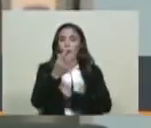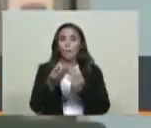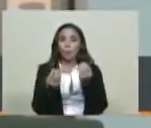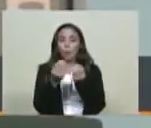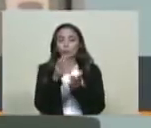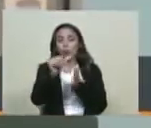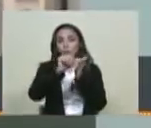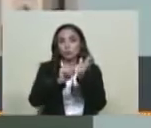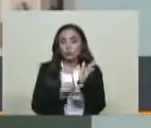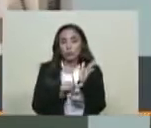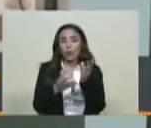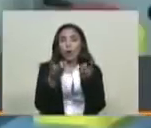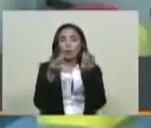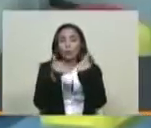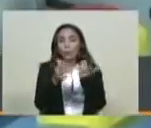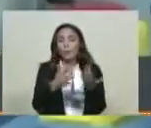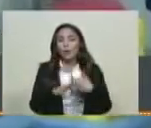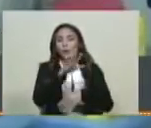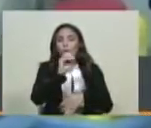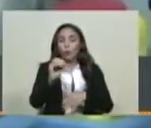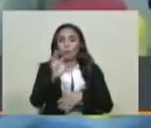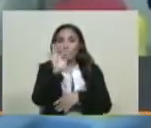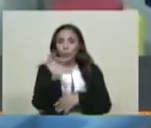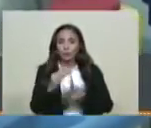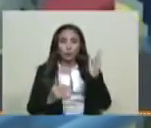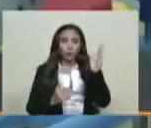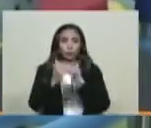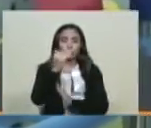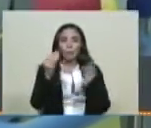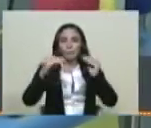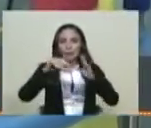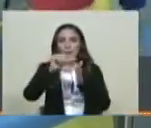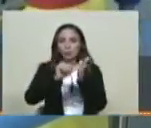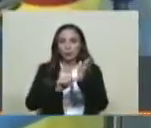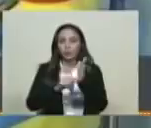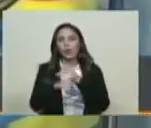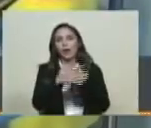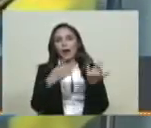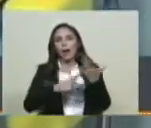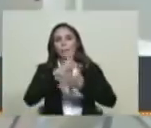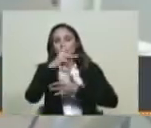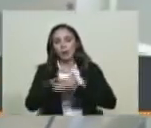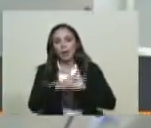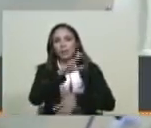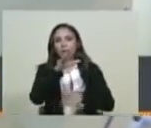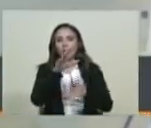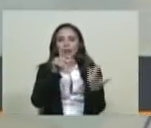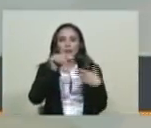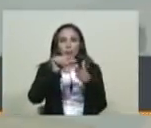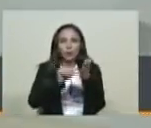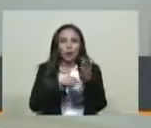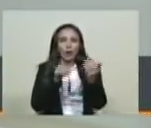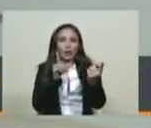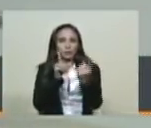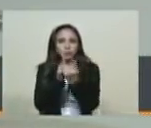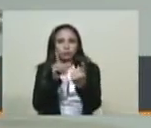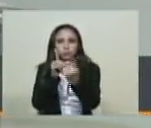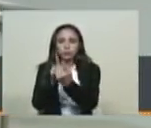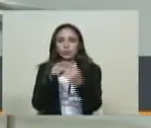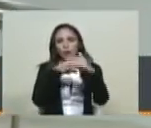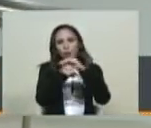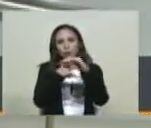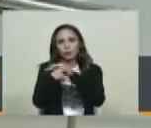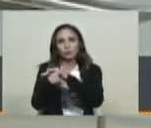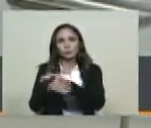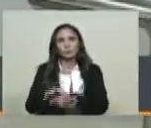de cirugías en más de un 50% y siguiendo con el plan de cirugías ambulatorias y cirugía del plan quirúrgico que